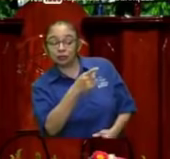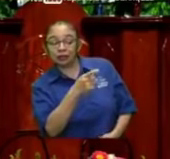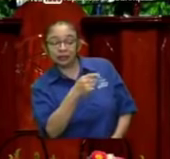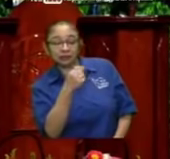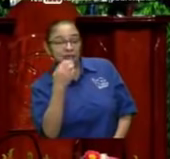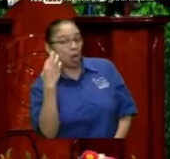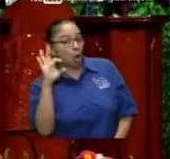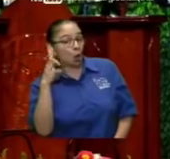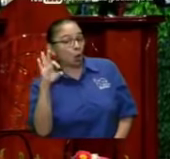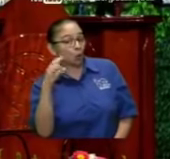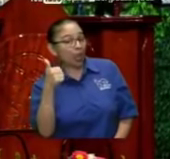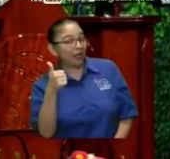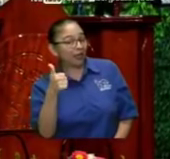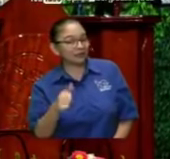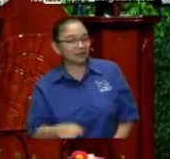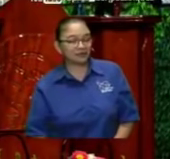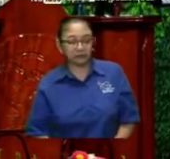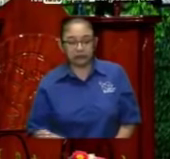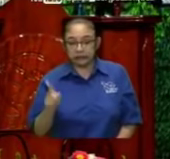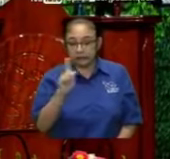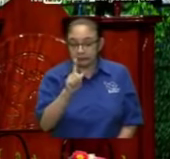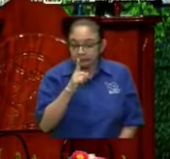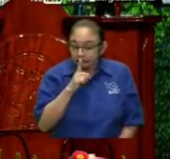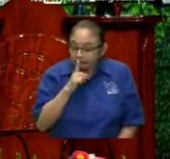Entonces ya no se oyeron amenes.